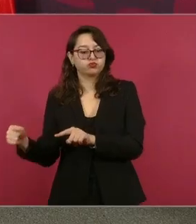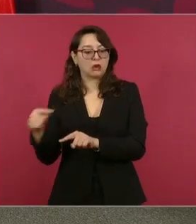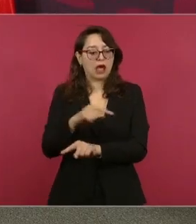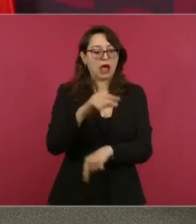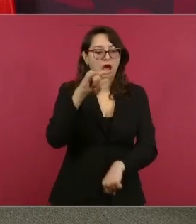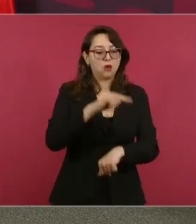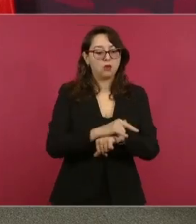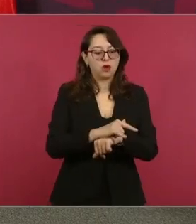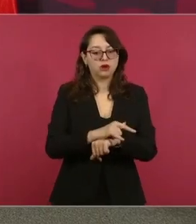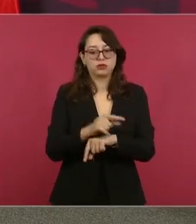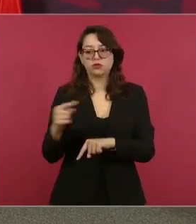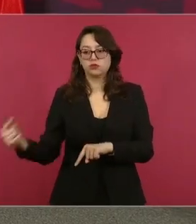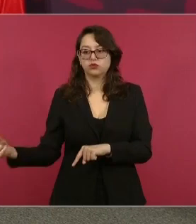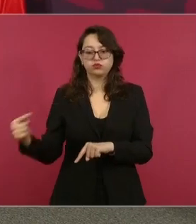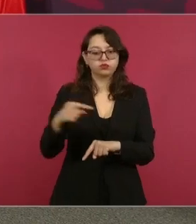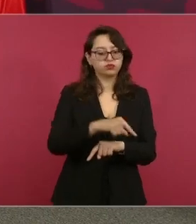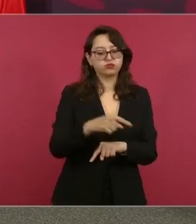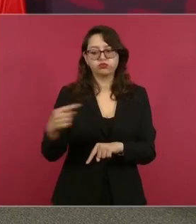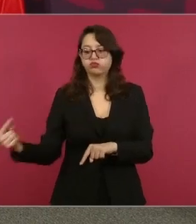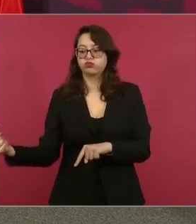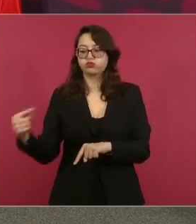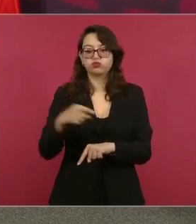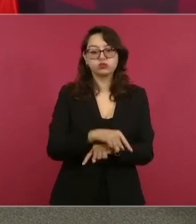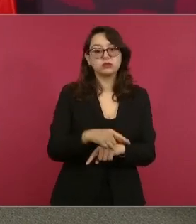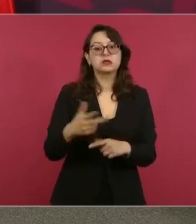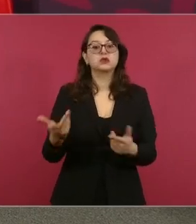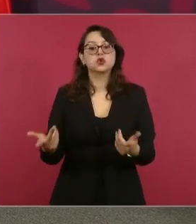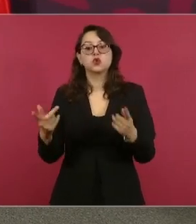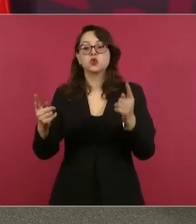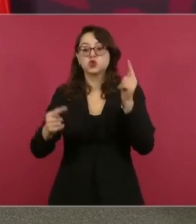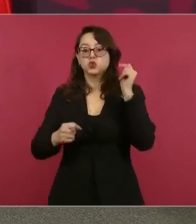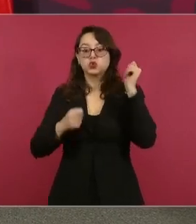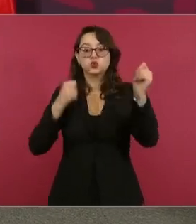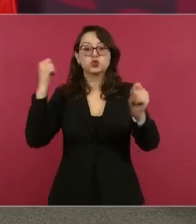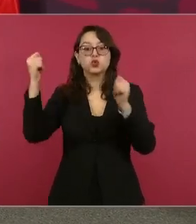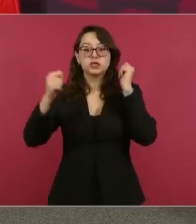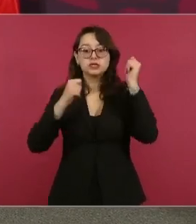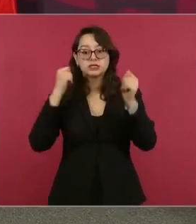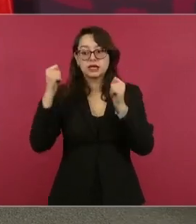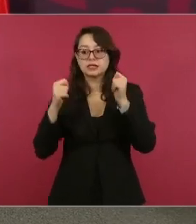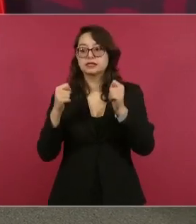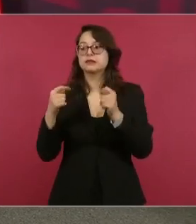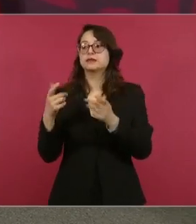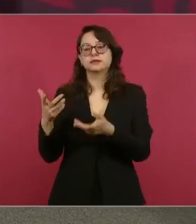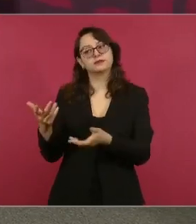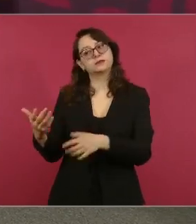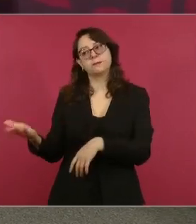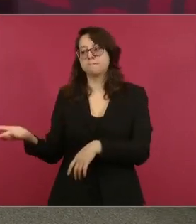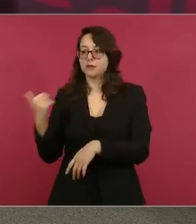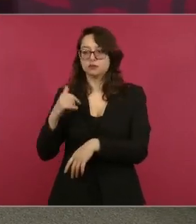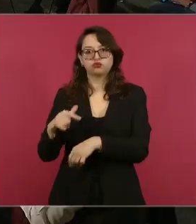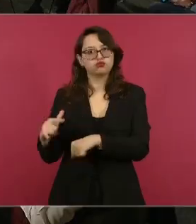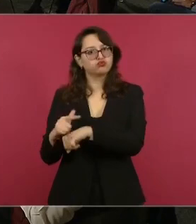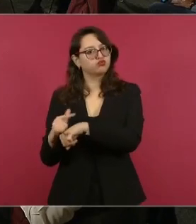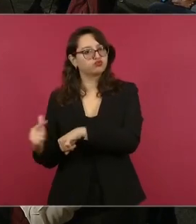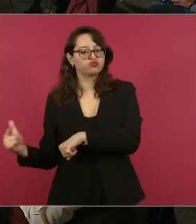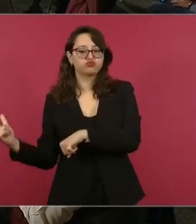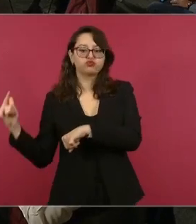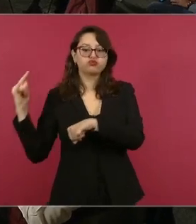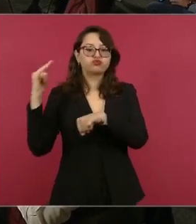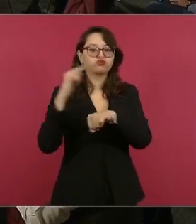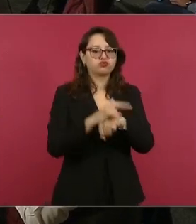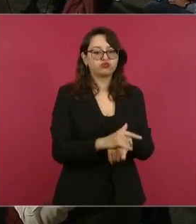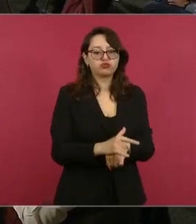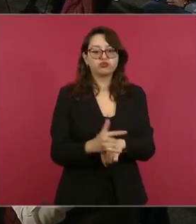controladas desde la Ciudad de México para evacuar turistas y población local. En los vuelos que lleguen van a